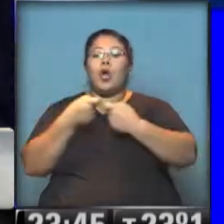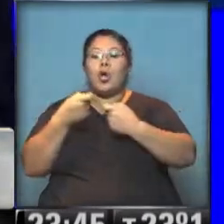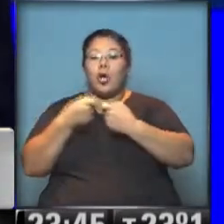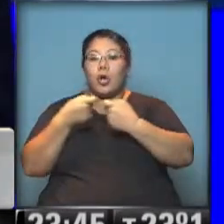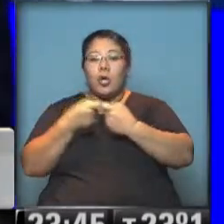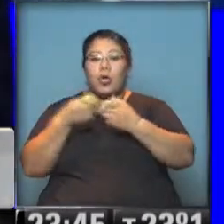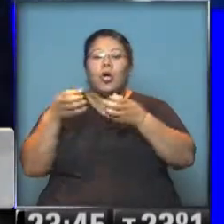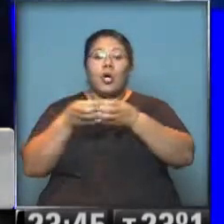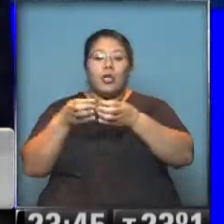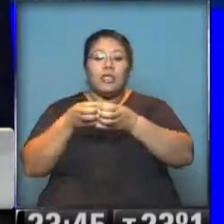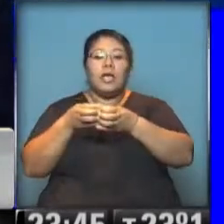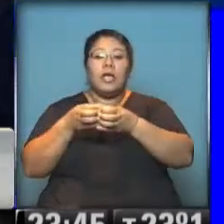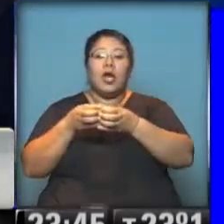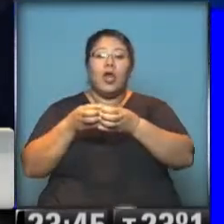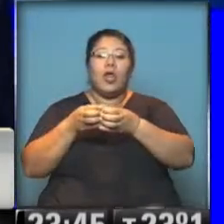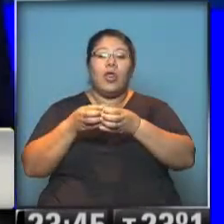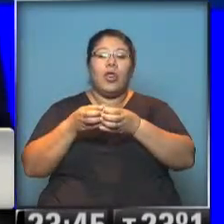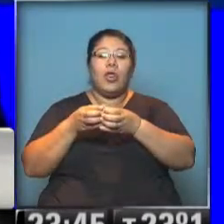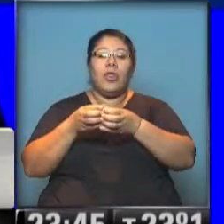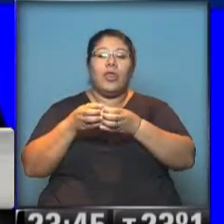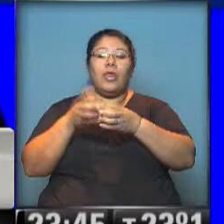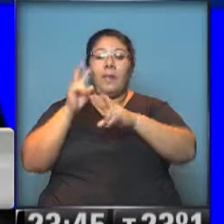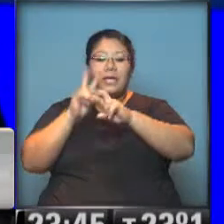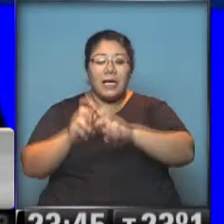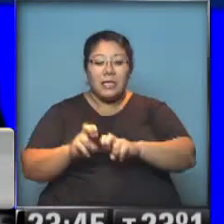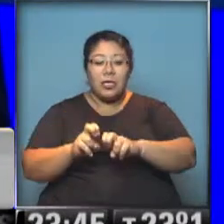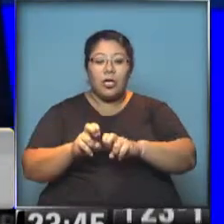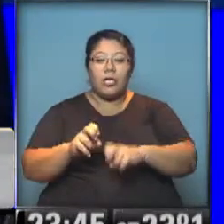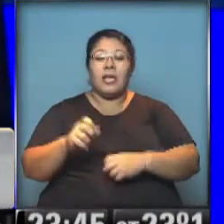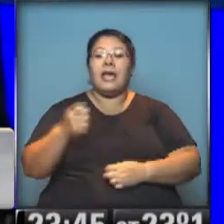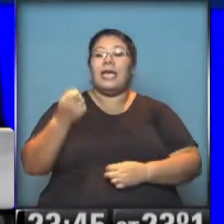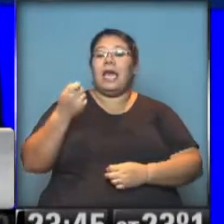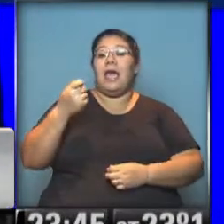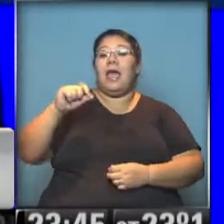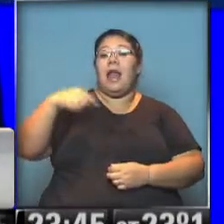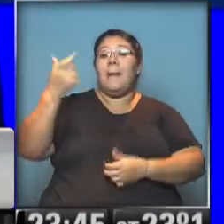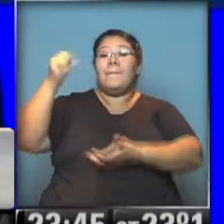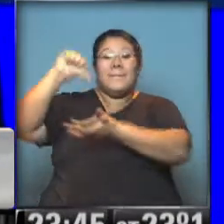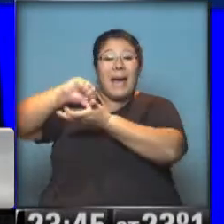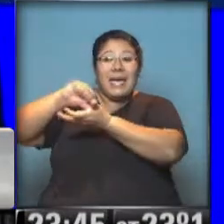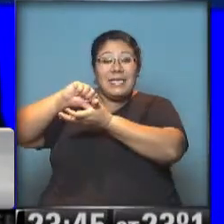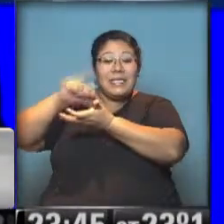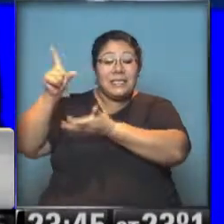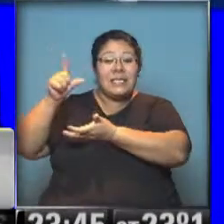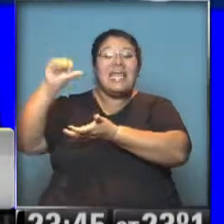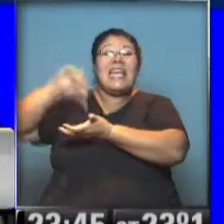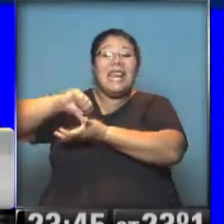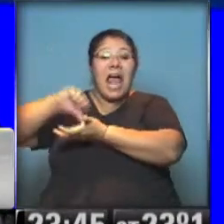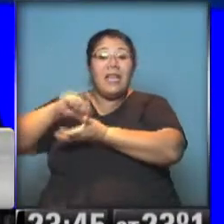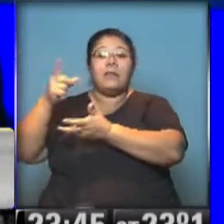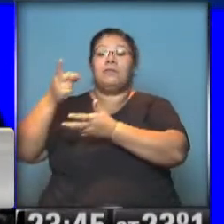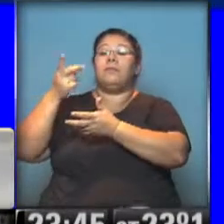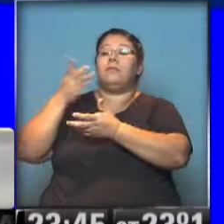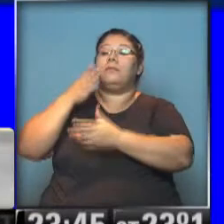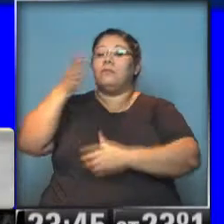más o menos Irán, porque si Irán no entrega a estos 5 prófugos con las alertas rojas más otros